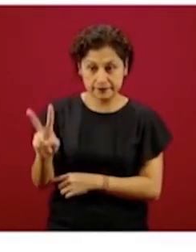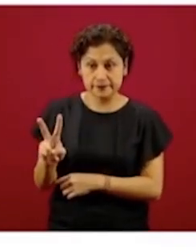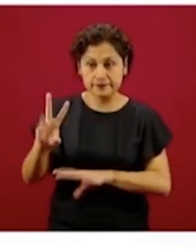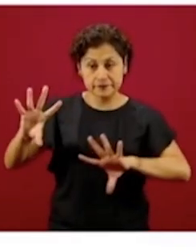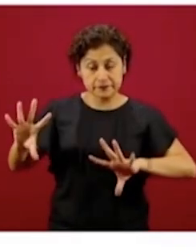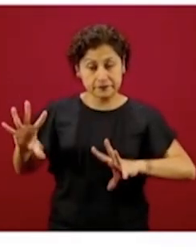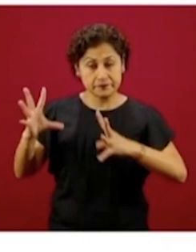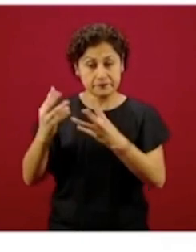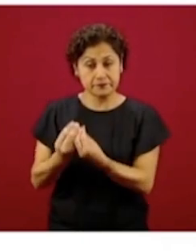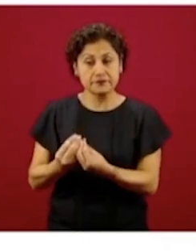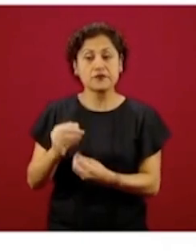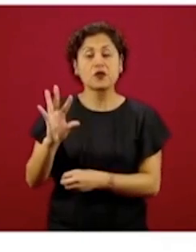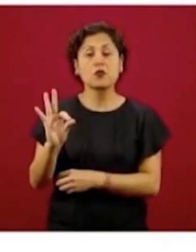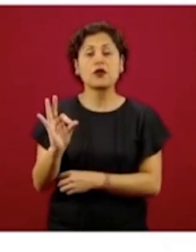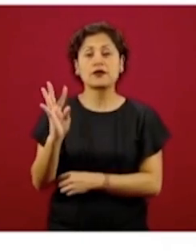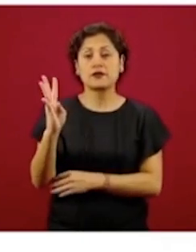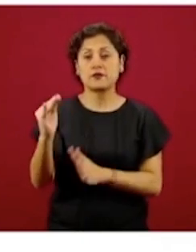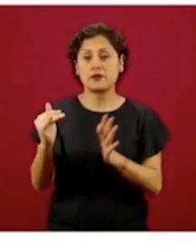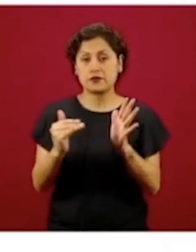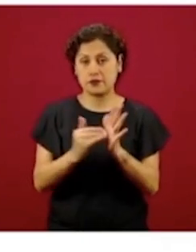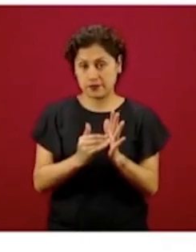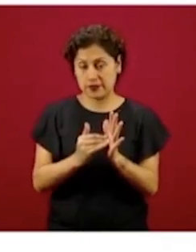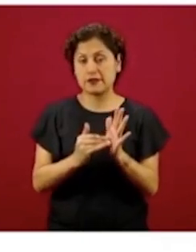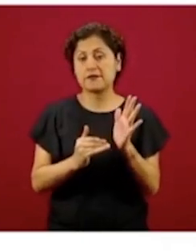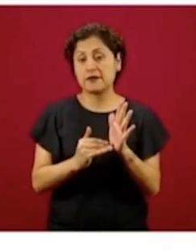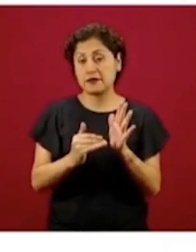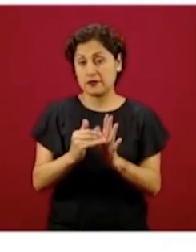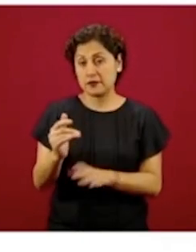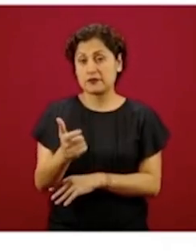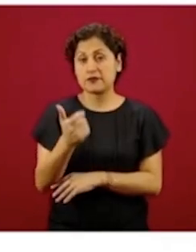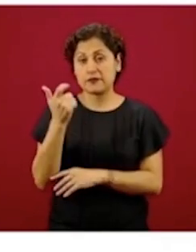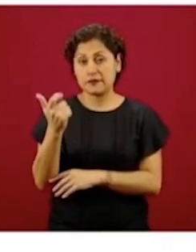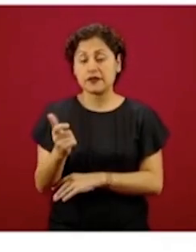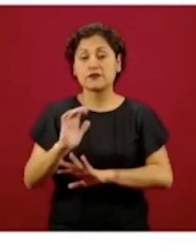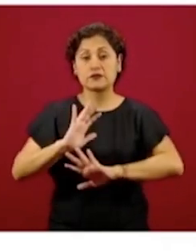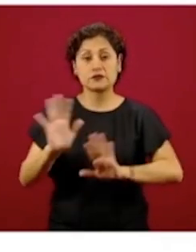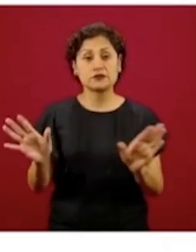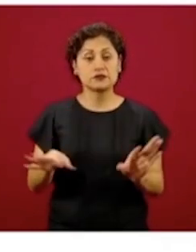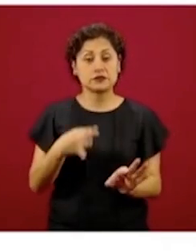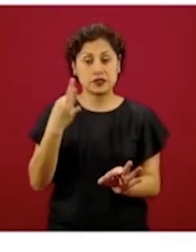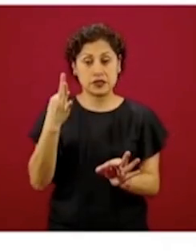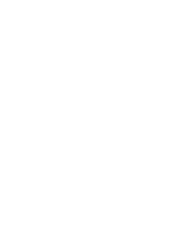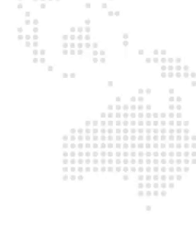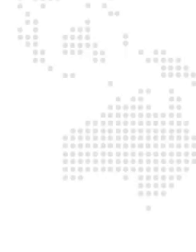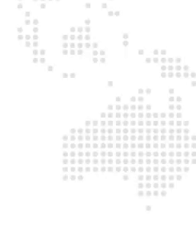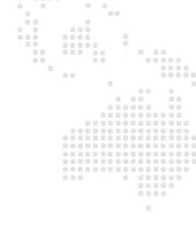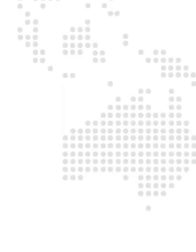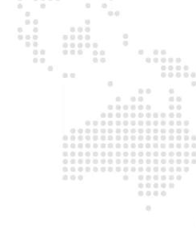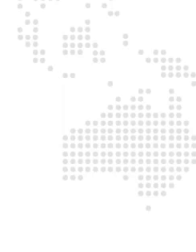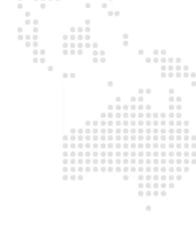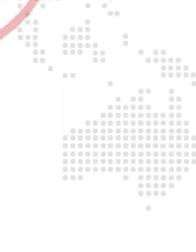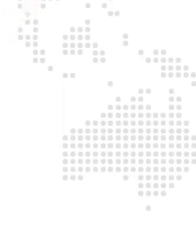44,000 millones de pesos que están ya hoy dispersados en la economía.